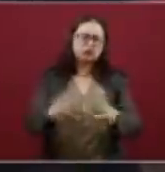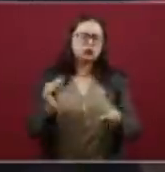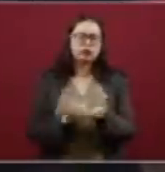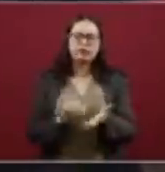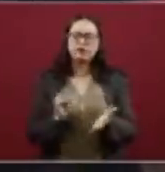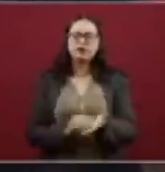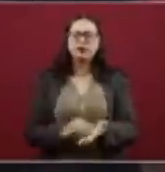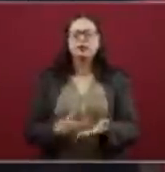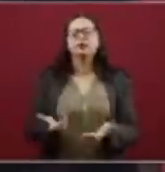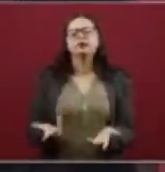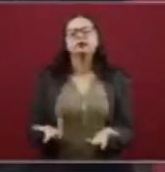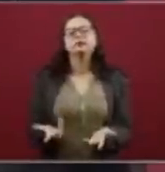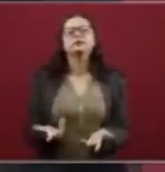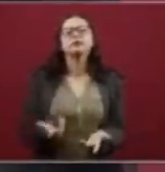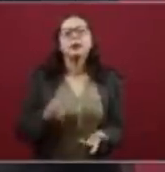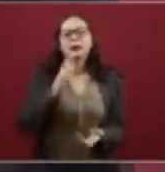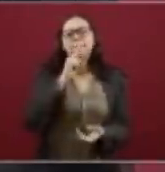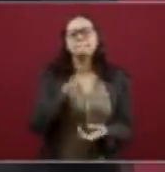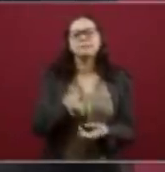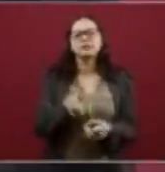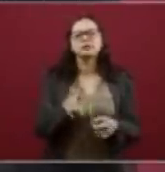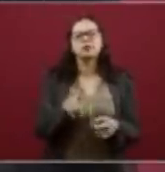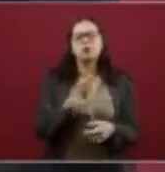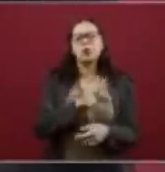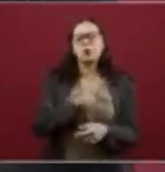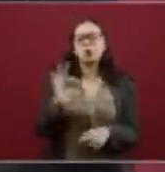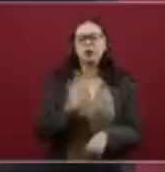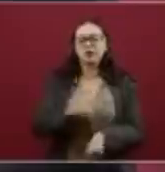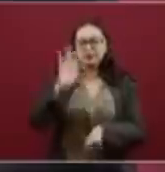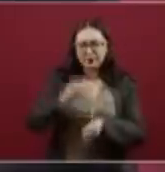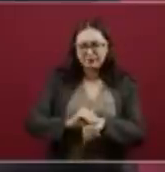otorgar permisos para la